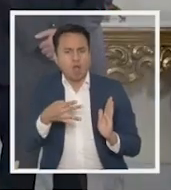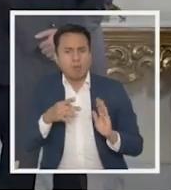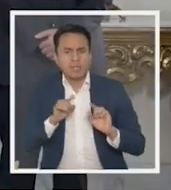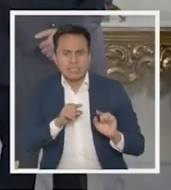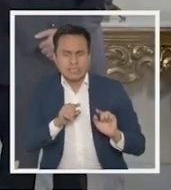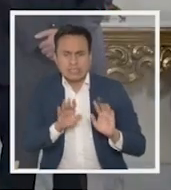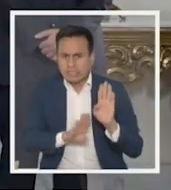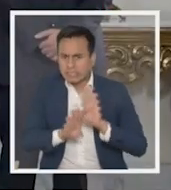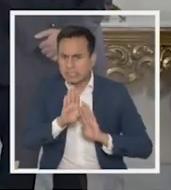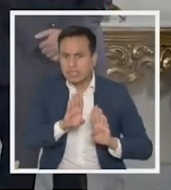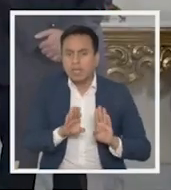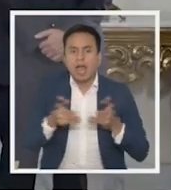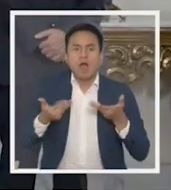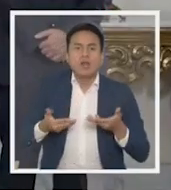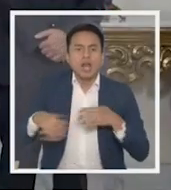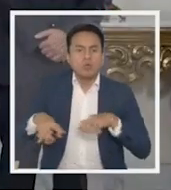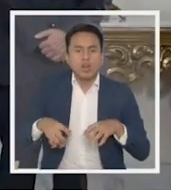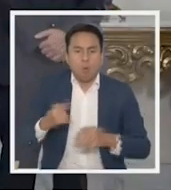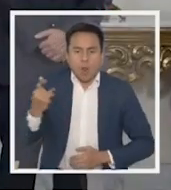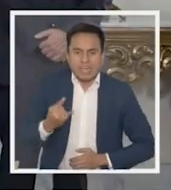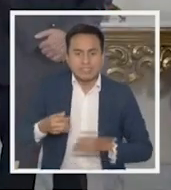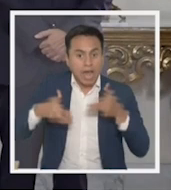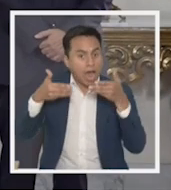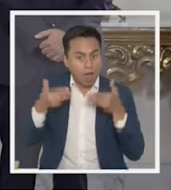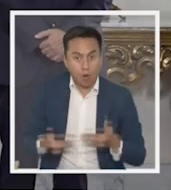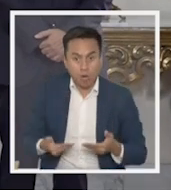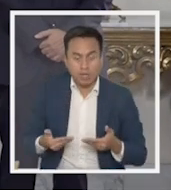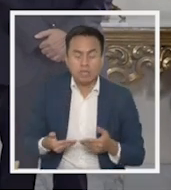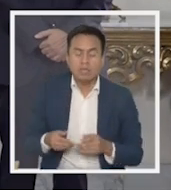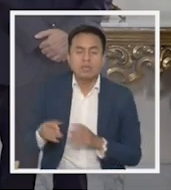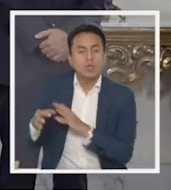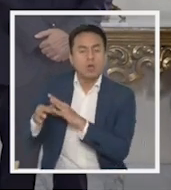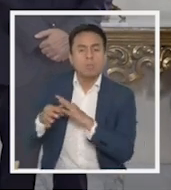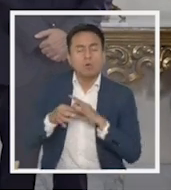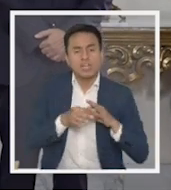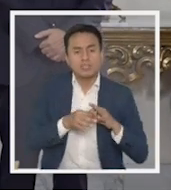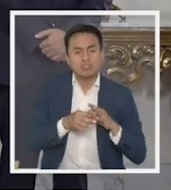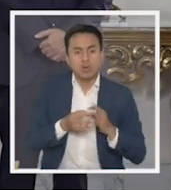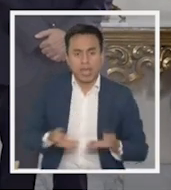Por eso he dispuesto que